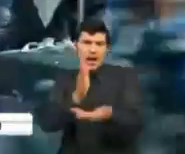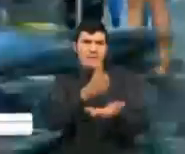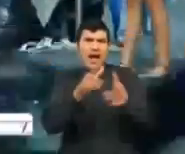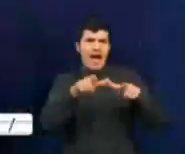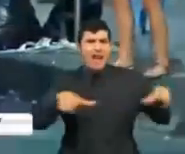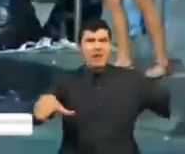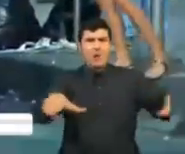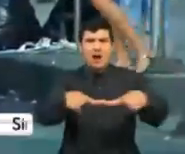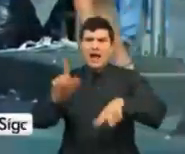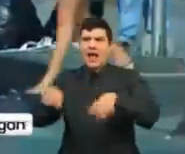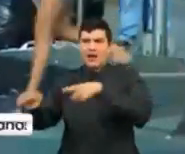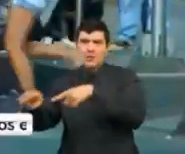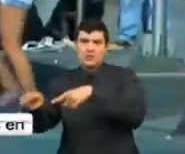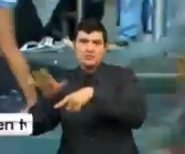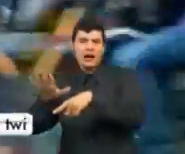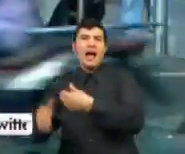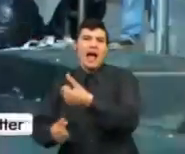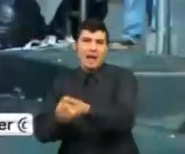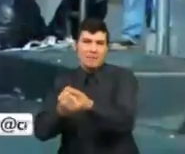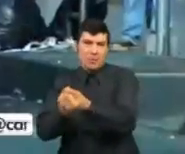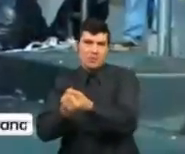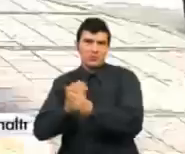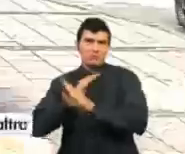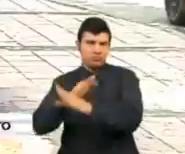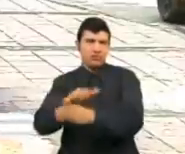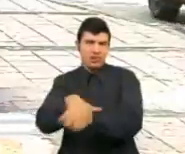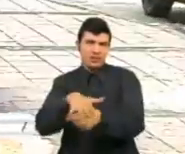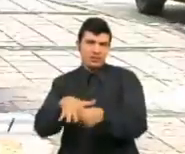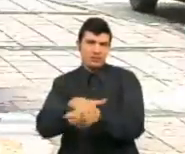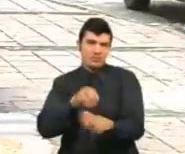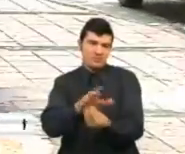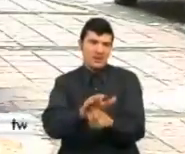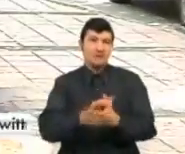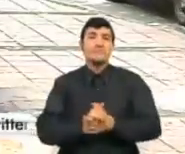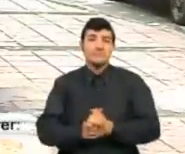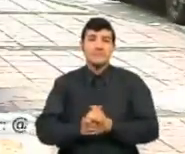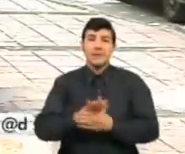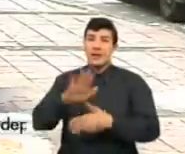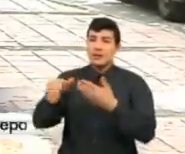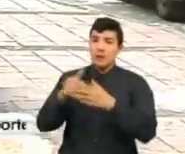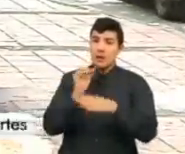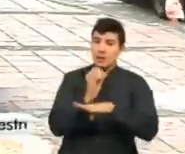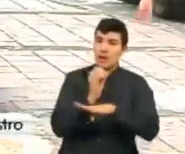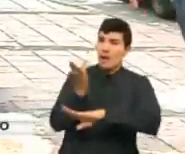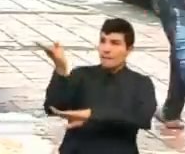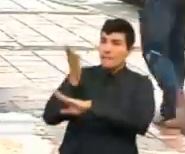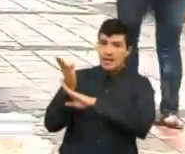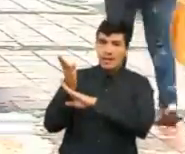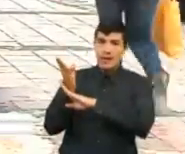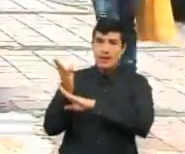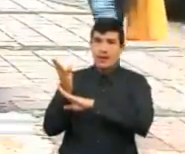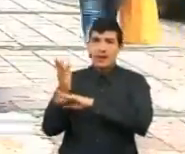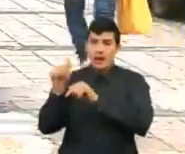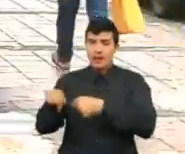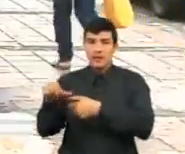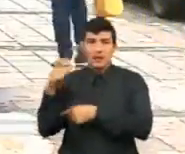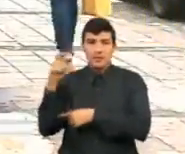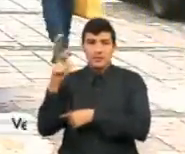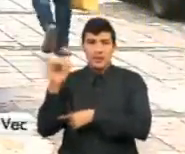presencia con el fin de apoyar todas estas situaciones. Frente a esta petición de los gremios económicos de que la ciudad de Cúcuta